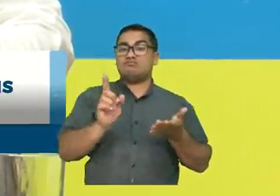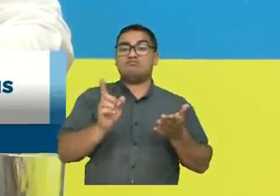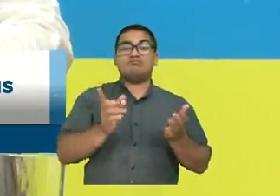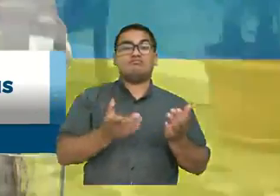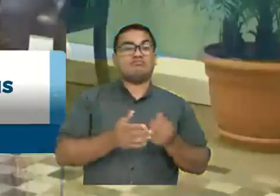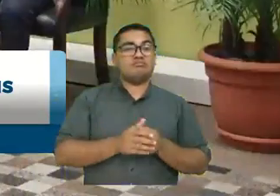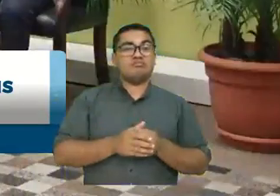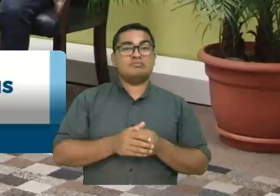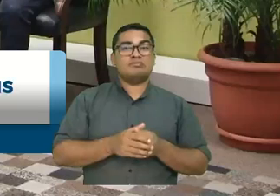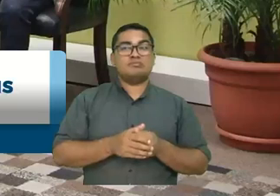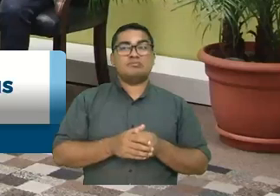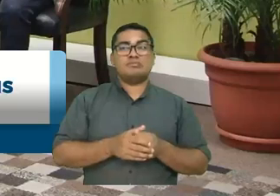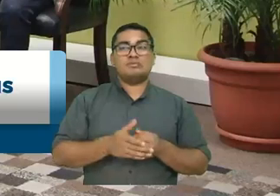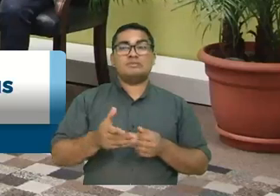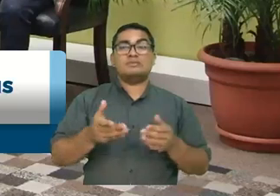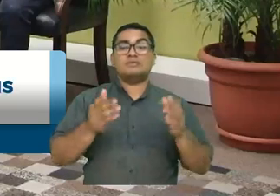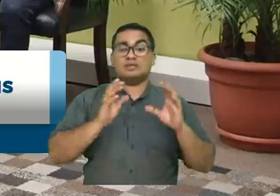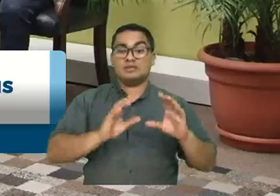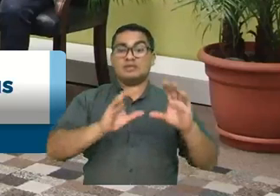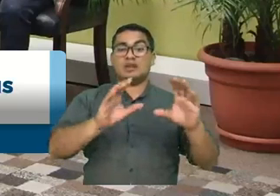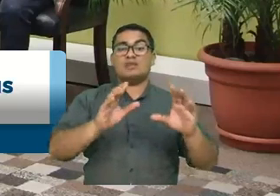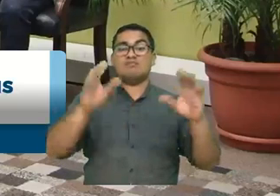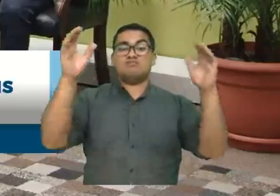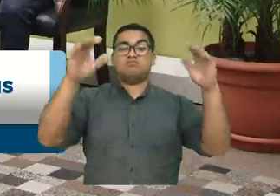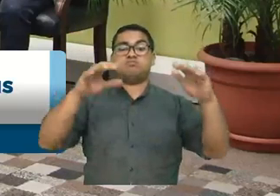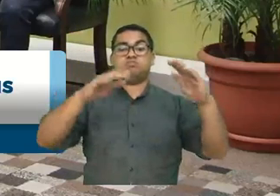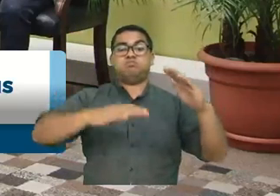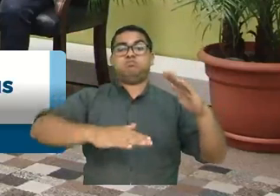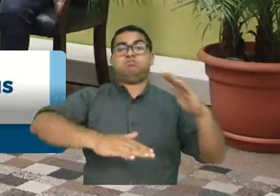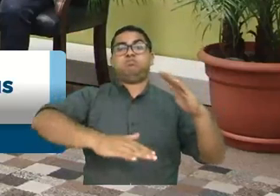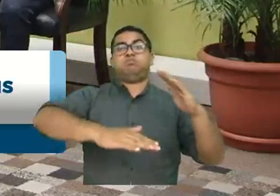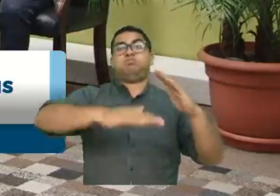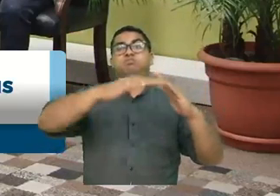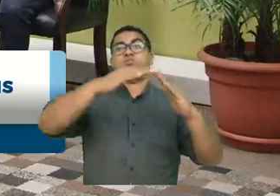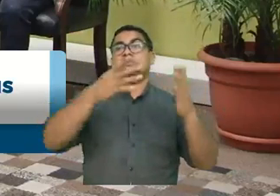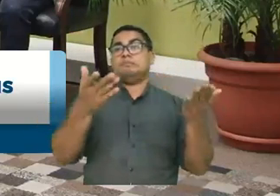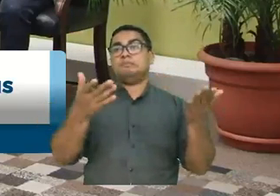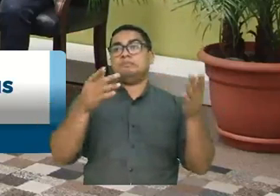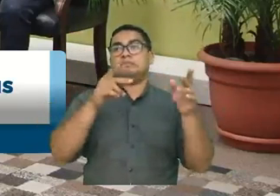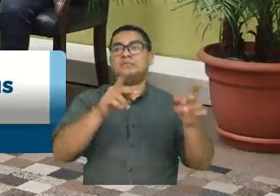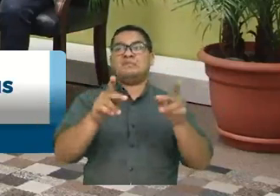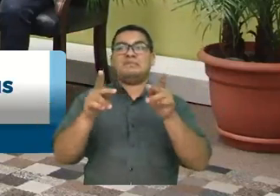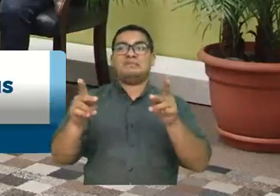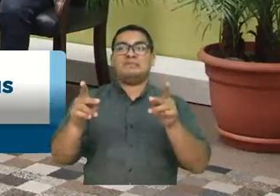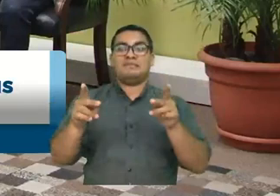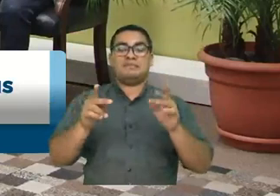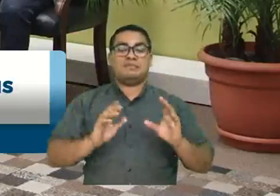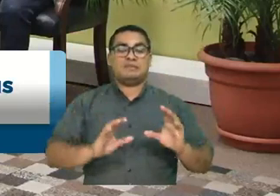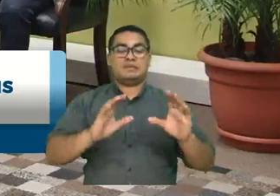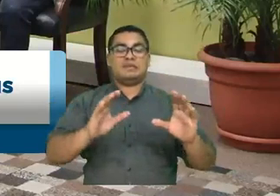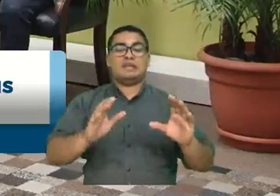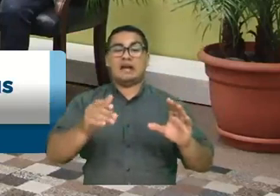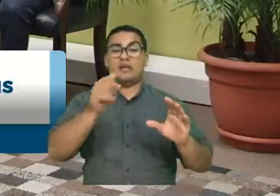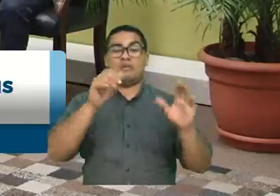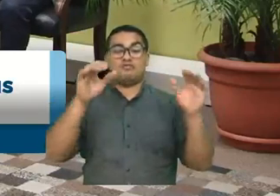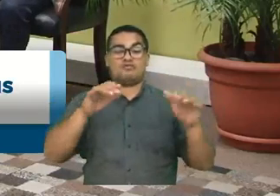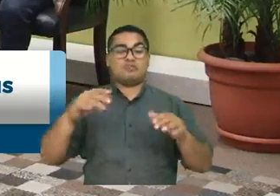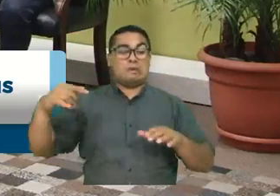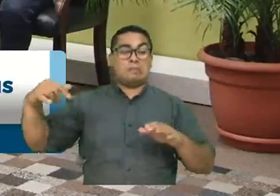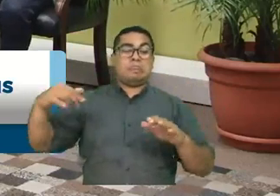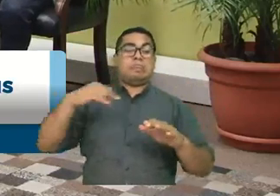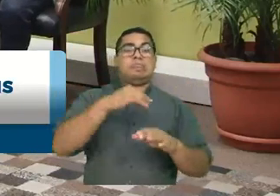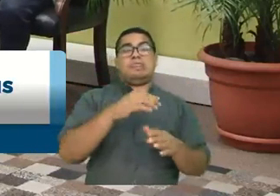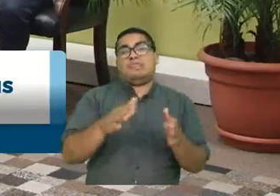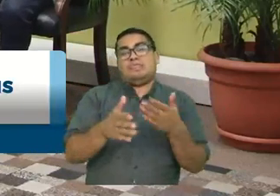sólidos, las calles se inundan a veces por eso, pues. Y es donde nosotros nos cruzamos las calles porque las primeras lluvias. Sí, con las